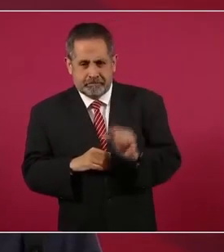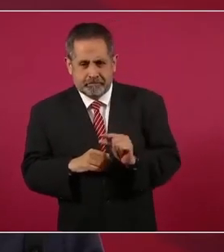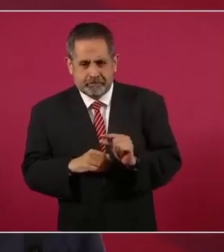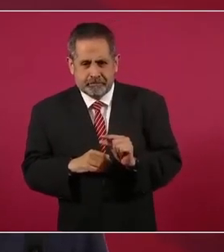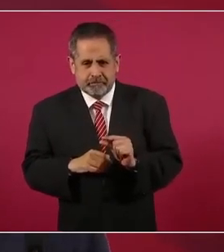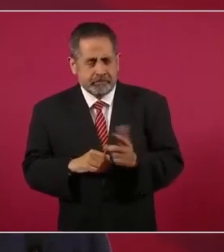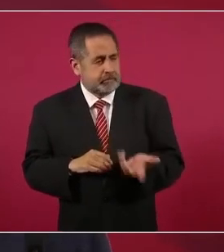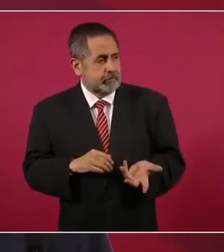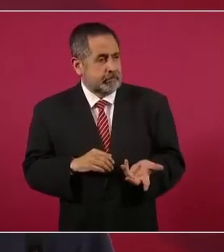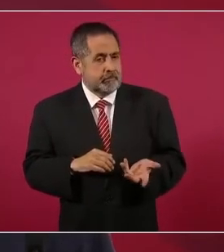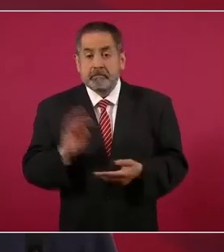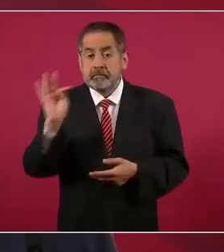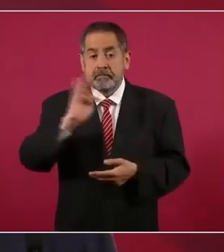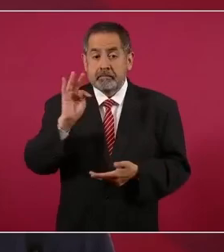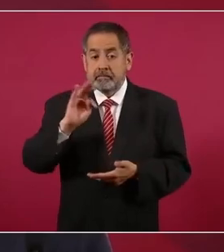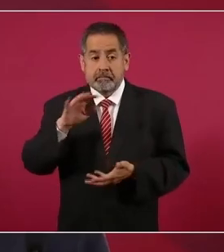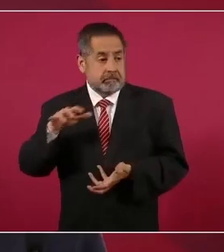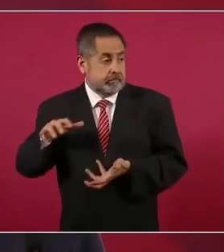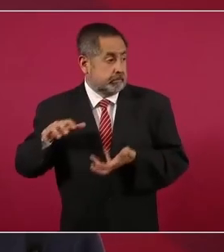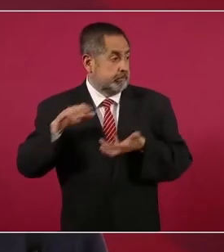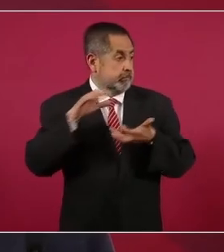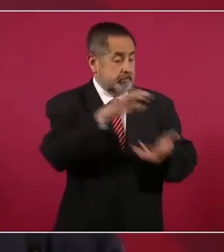Y si no se entregaba el gas,